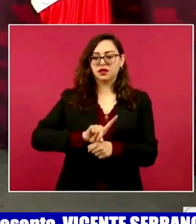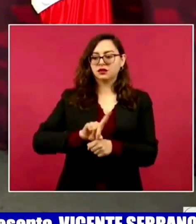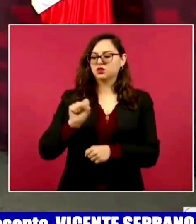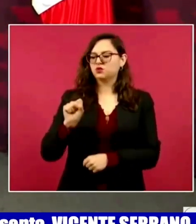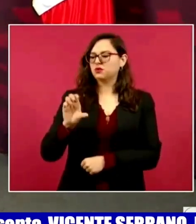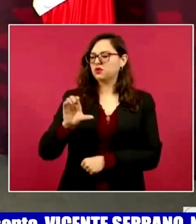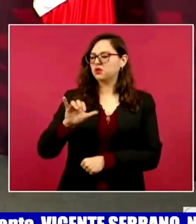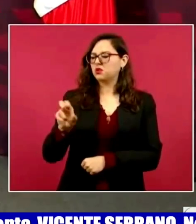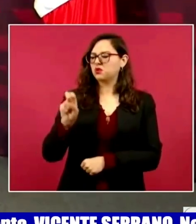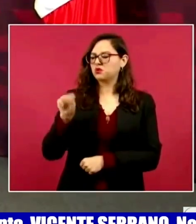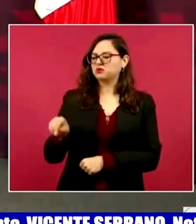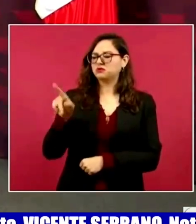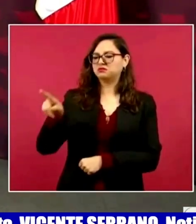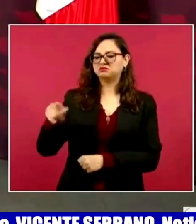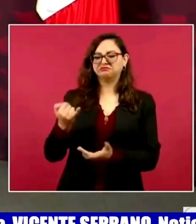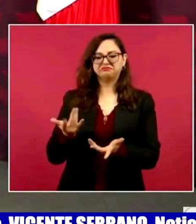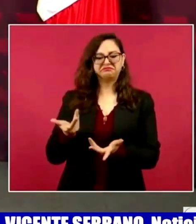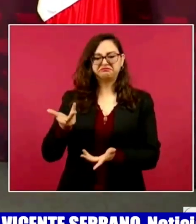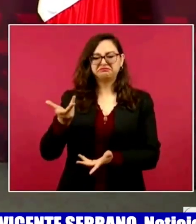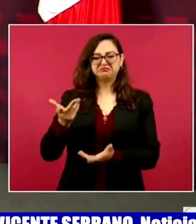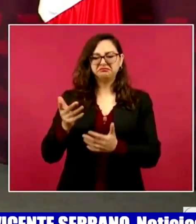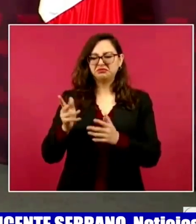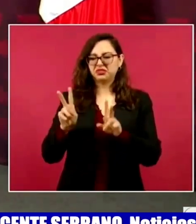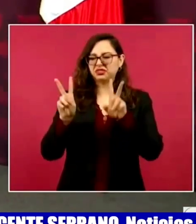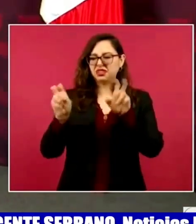de algo sobre detenciones,